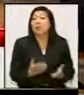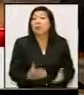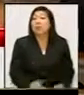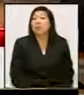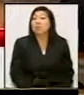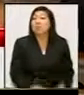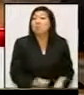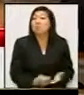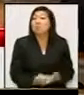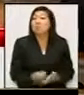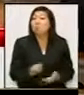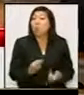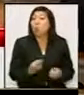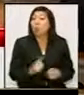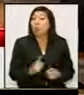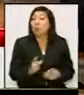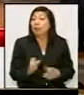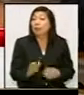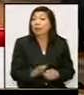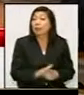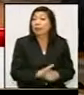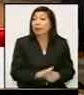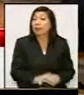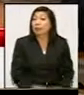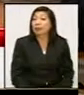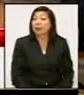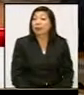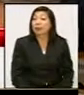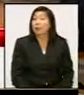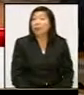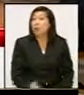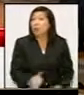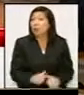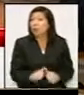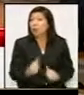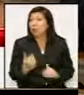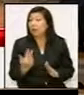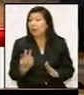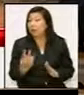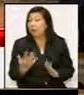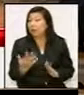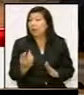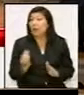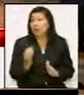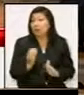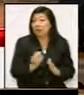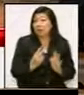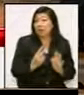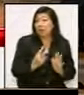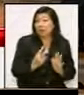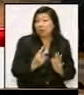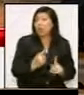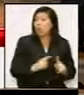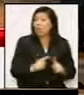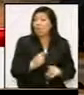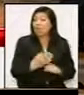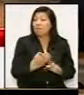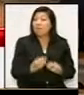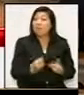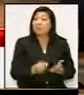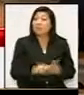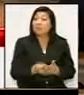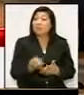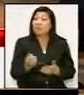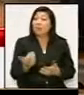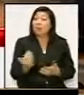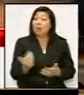los montos, cuando algo está subsidiado, significa que si, por ejemplo, cuesta 10, te están cobrando 7, ¿ya? Y se está subsidiando de alguna otra manera con el precio que se